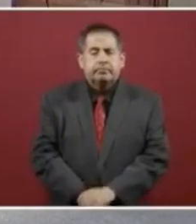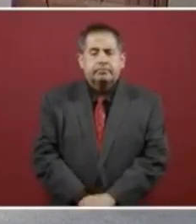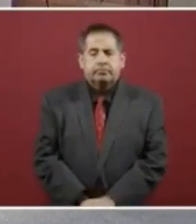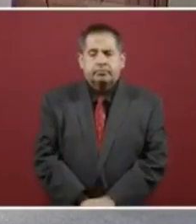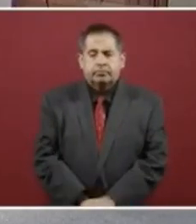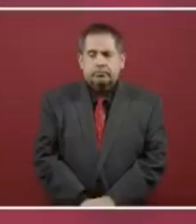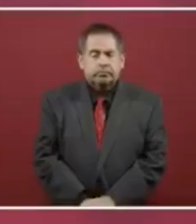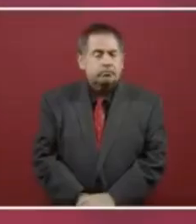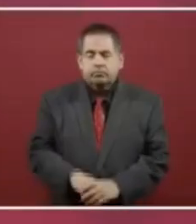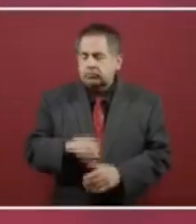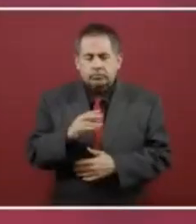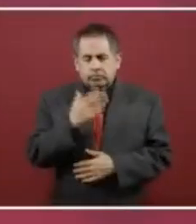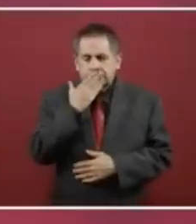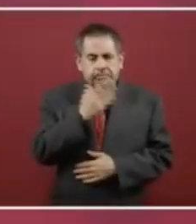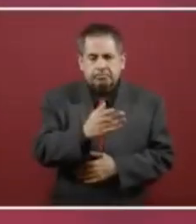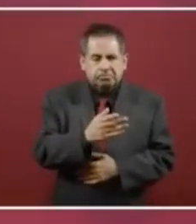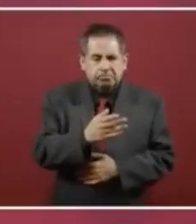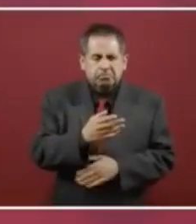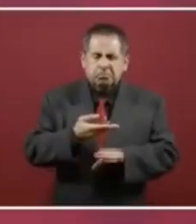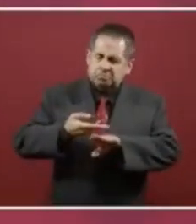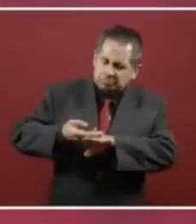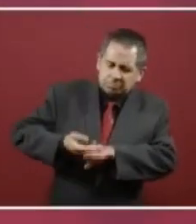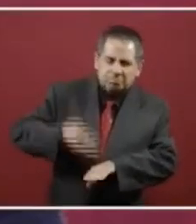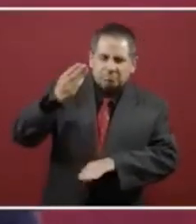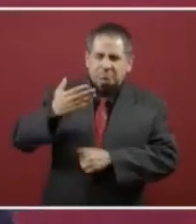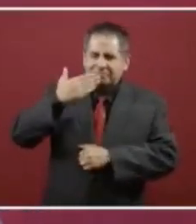No bien, requete bien.